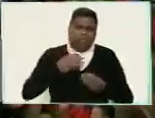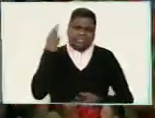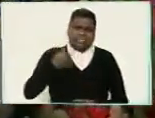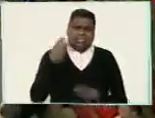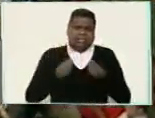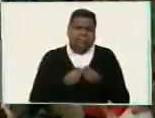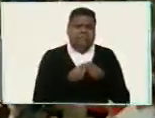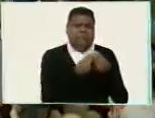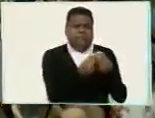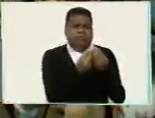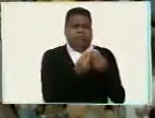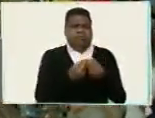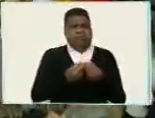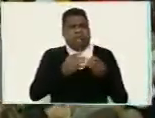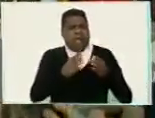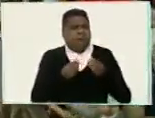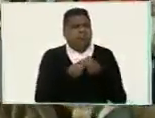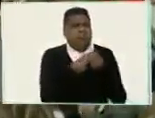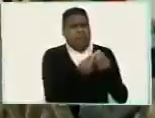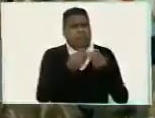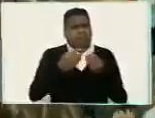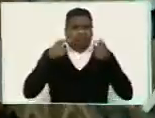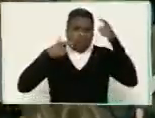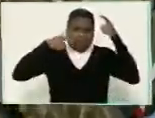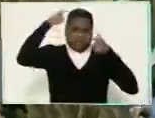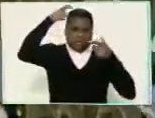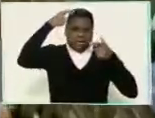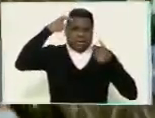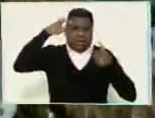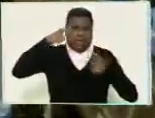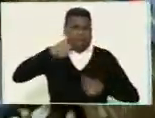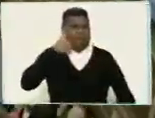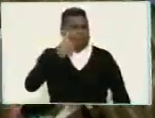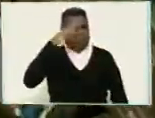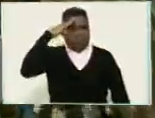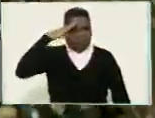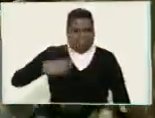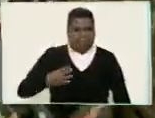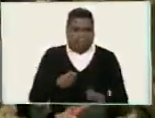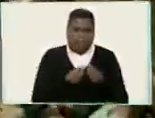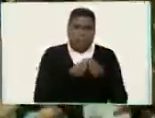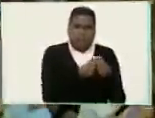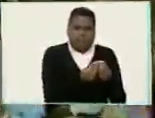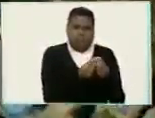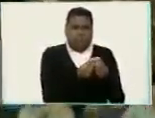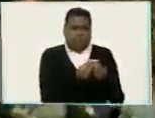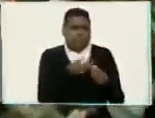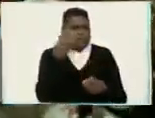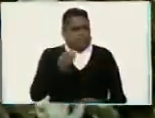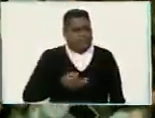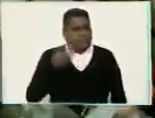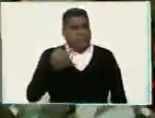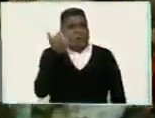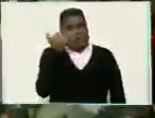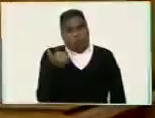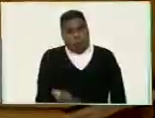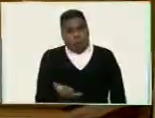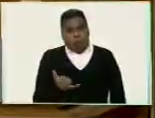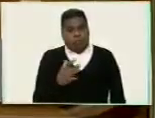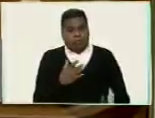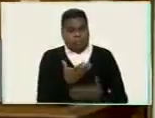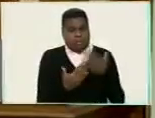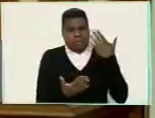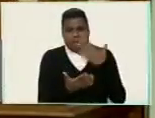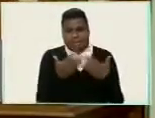a nuestro gigante, a nuestro comandante supremo Hugo Chávez Frías, y que hoy, de la mano